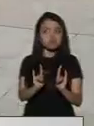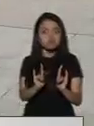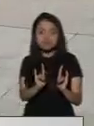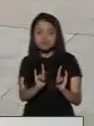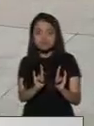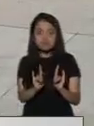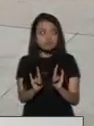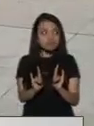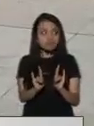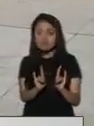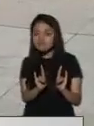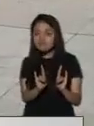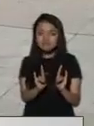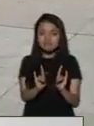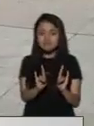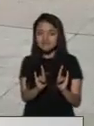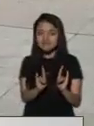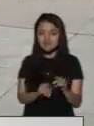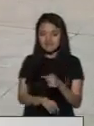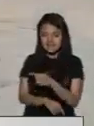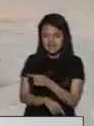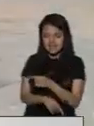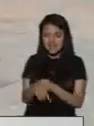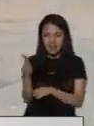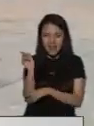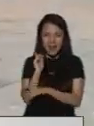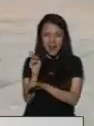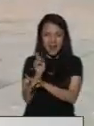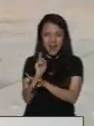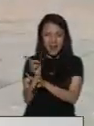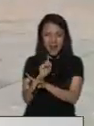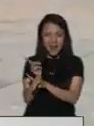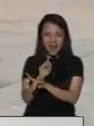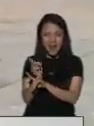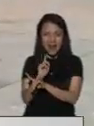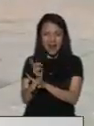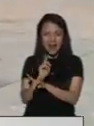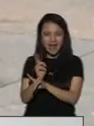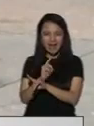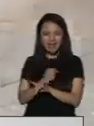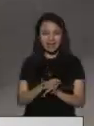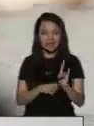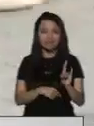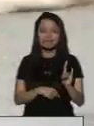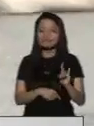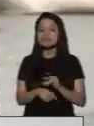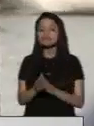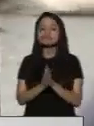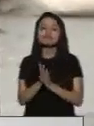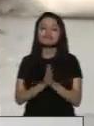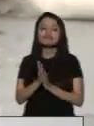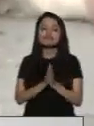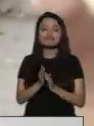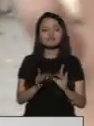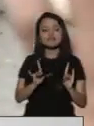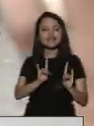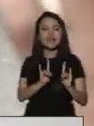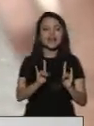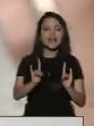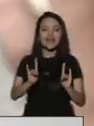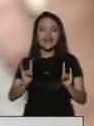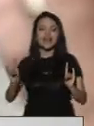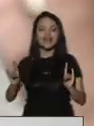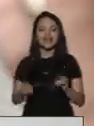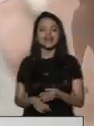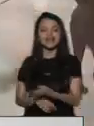mostraba inquieto, Haruko seguía las indicaciones de su amo y Kasai quería su juguete. Los 4 caninos hoy